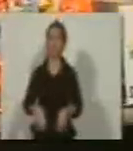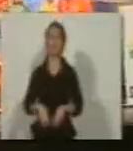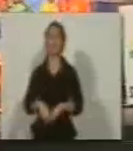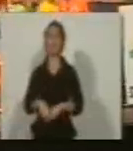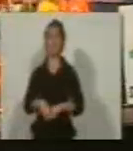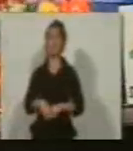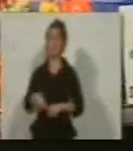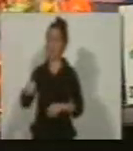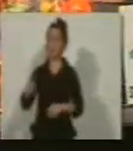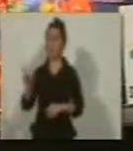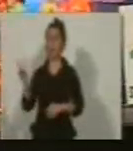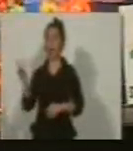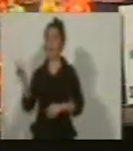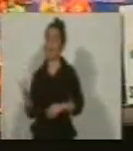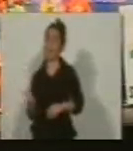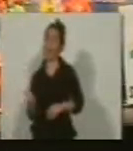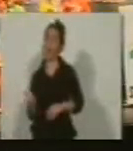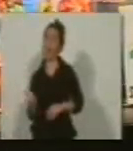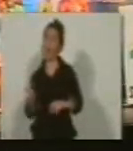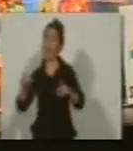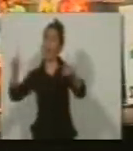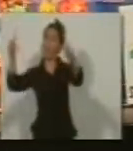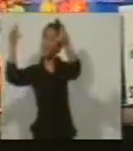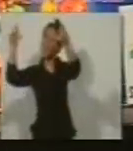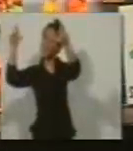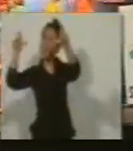esto se merece un selfie como mola.